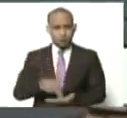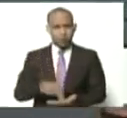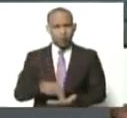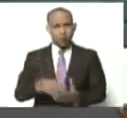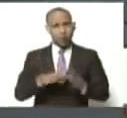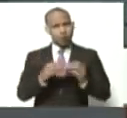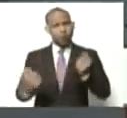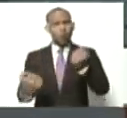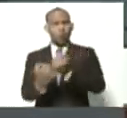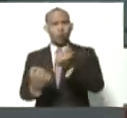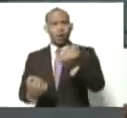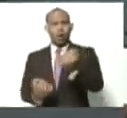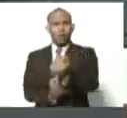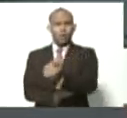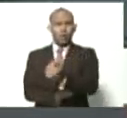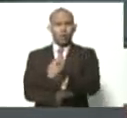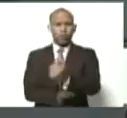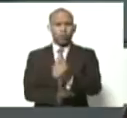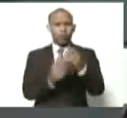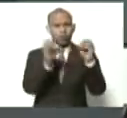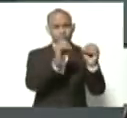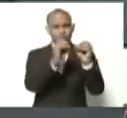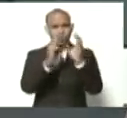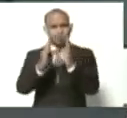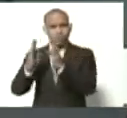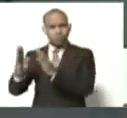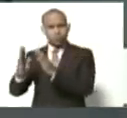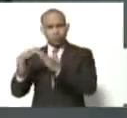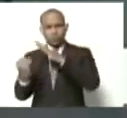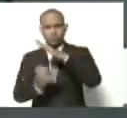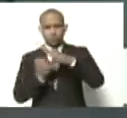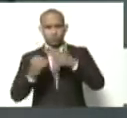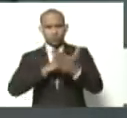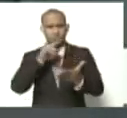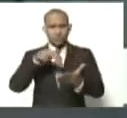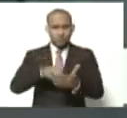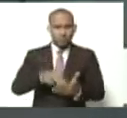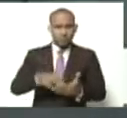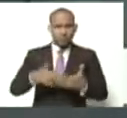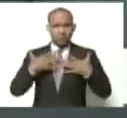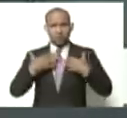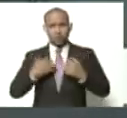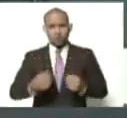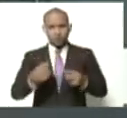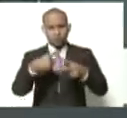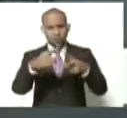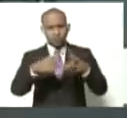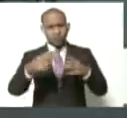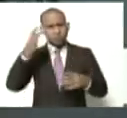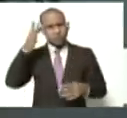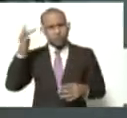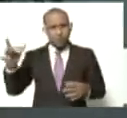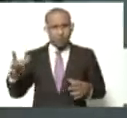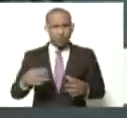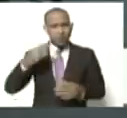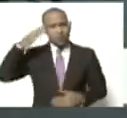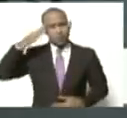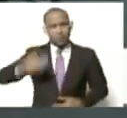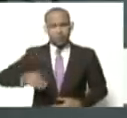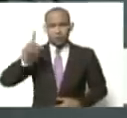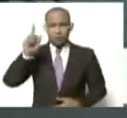el apoyo de los órganos de seguridad nacional, de seguridad ciudadana, de inteligencia y